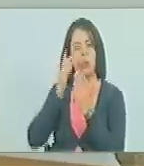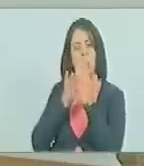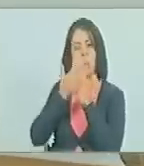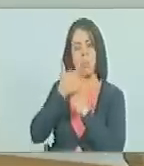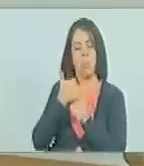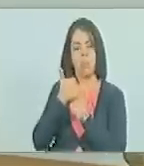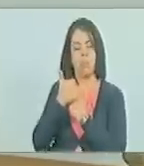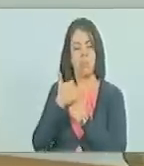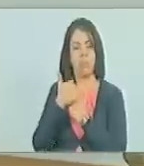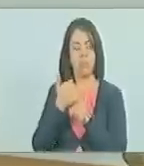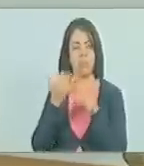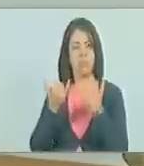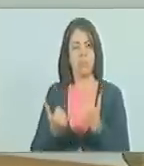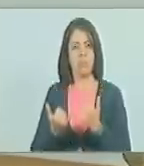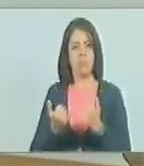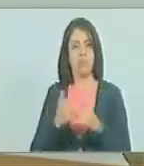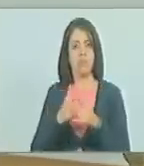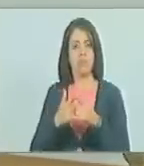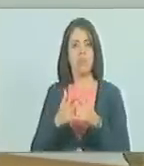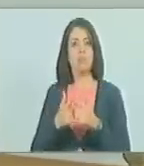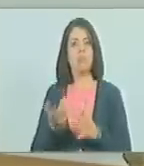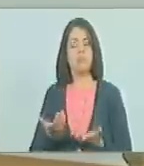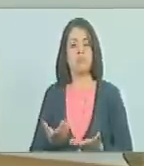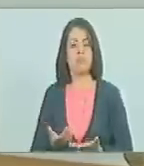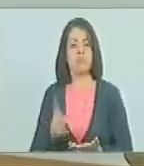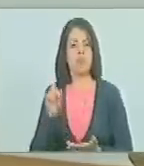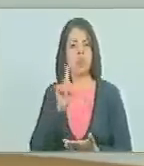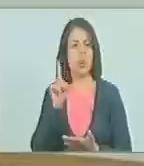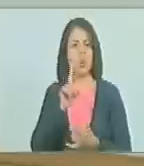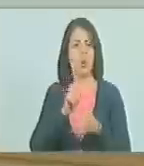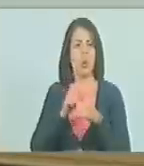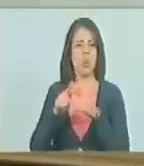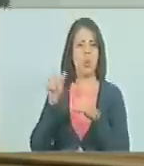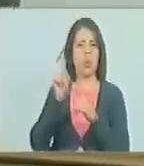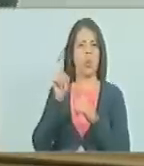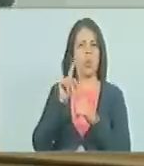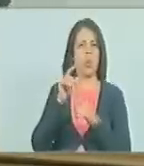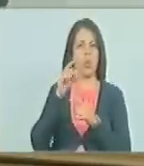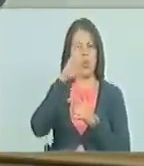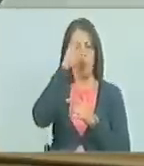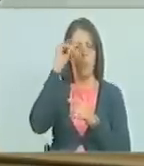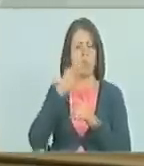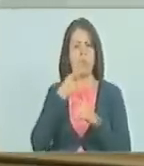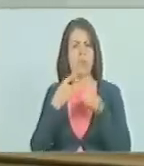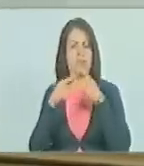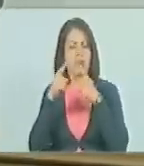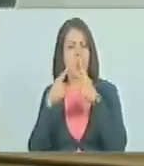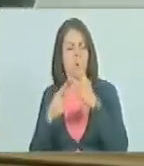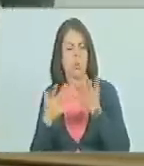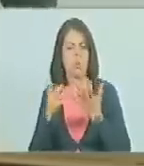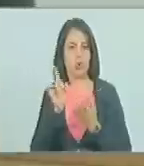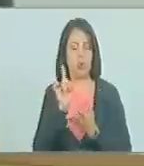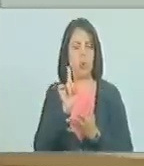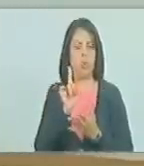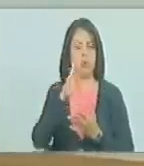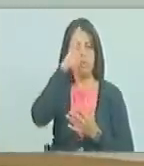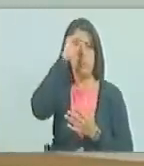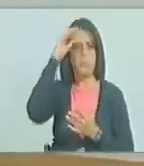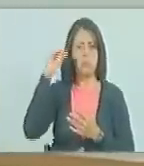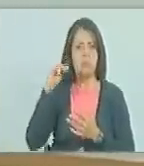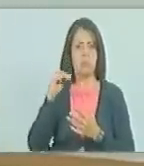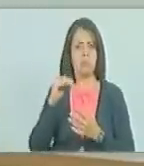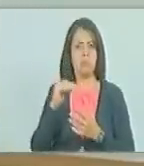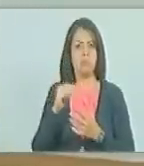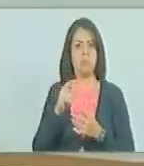Que ahorita todos se quieren olvidar de eso. Ay, no, no, ¿cómo se le ocurre a Trump publicar eso? No, ni Trump ni